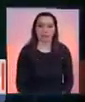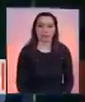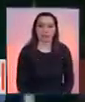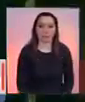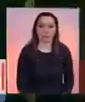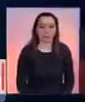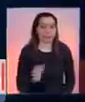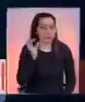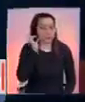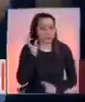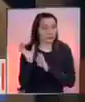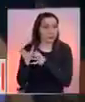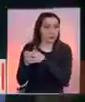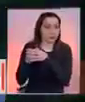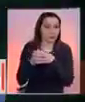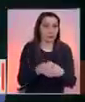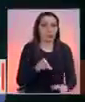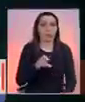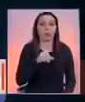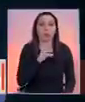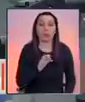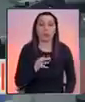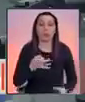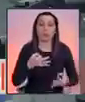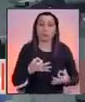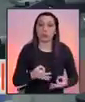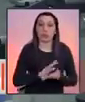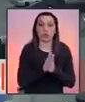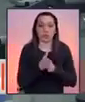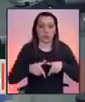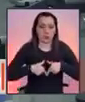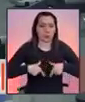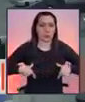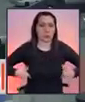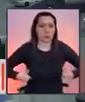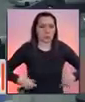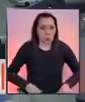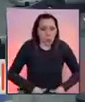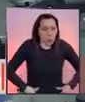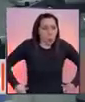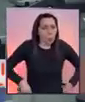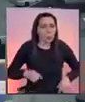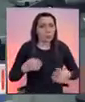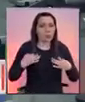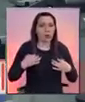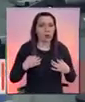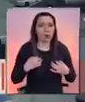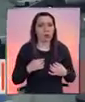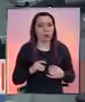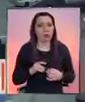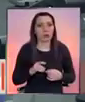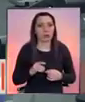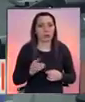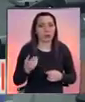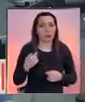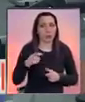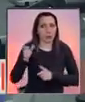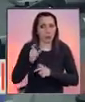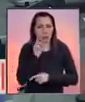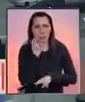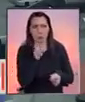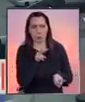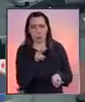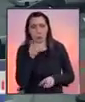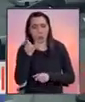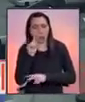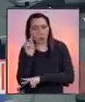que llegaron con nosotros, con el grupo Porto Seguro, todas usaban peto, shorts cortitos, y no se veía mucho, creo que eso, por eso llamó tanto